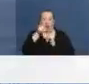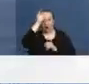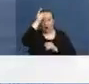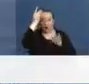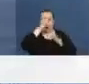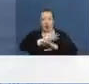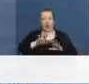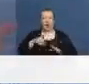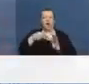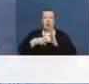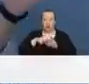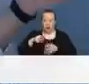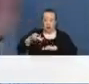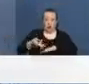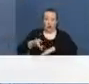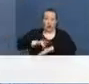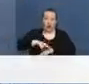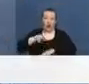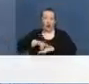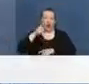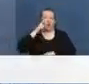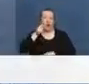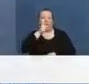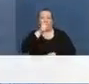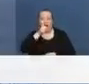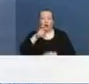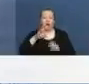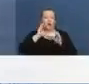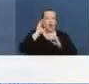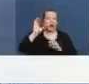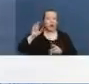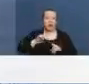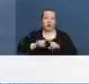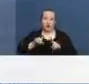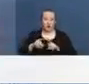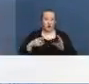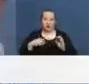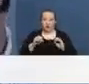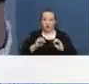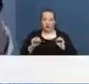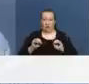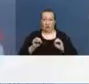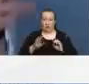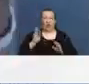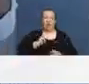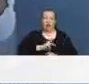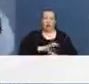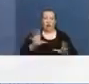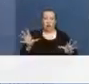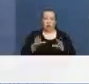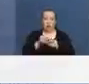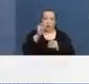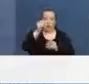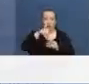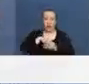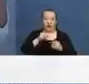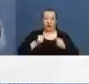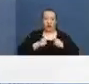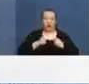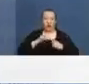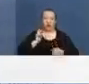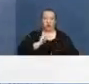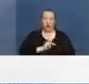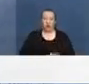que los sobornos sirvieron para fiestas para cantantes dice te los pones en docentes esas son las grandes fiestas los grandes cantantes que hemos